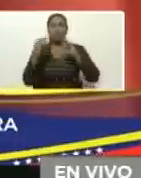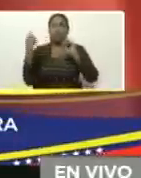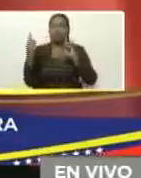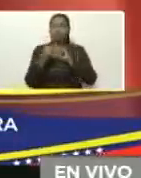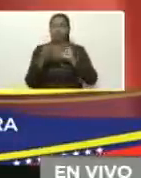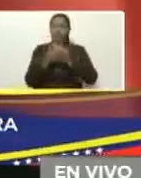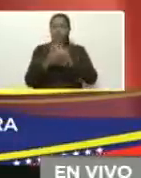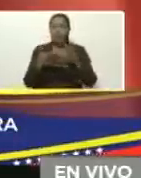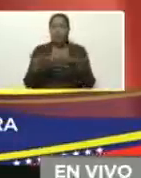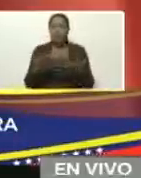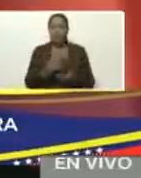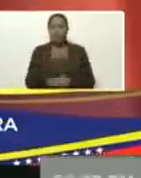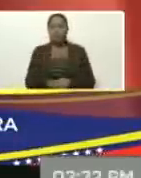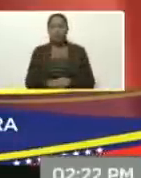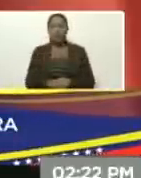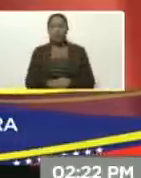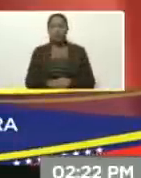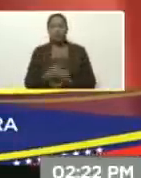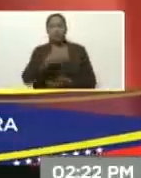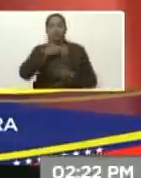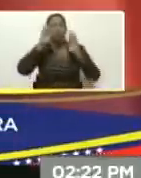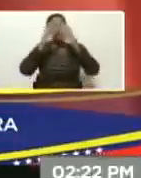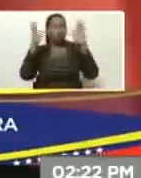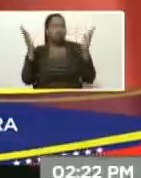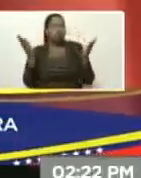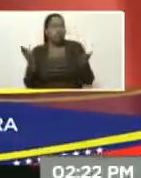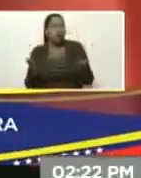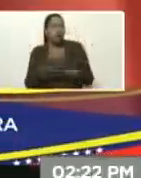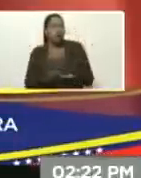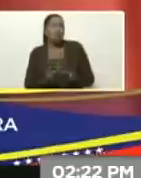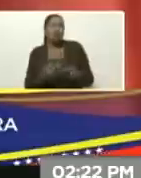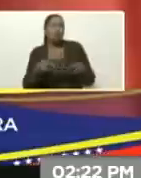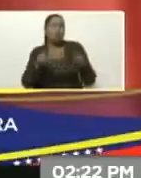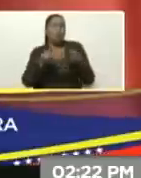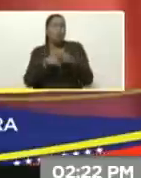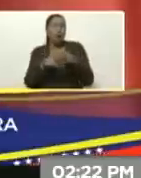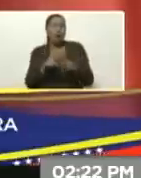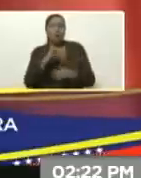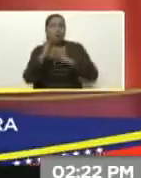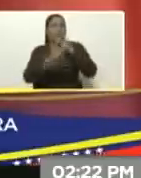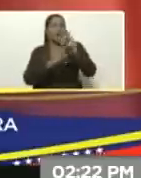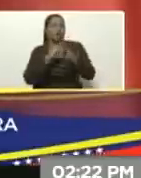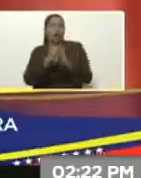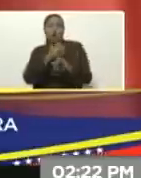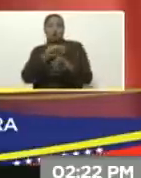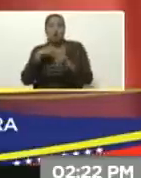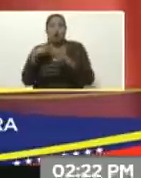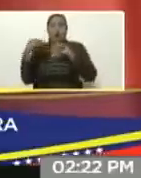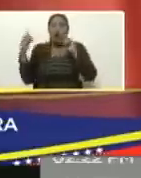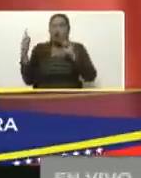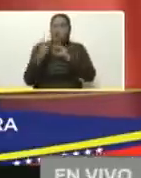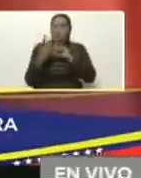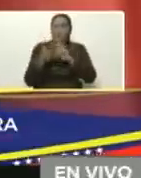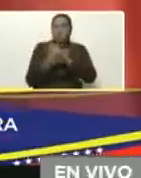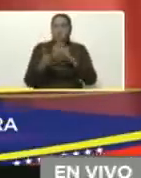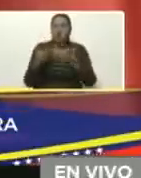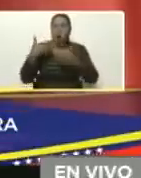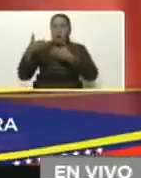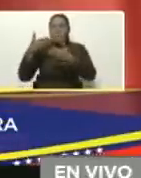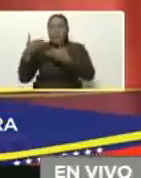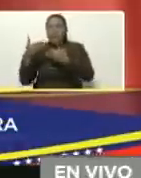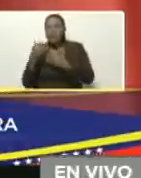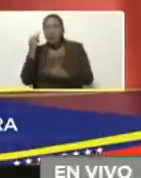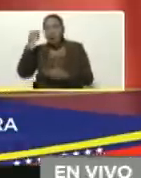sobre los asuntos globales. Y en el ámbito internacional, nosotros